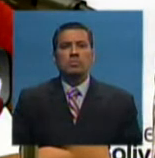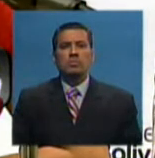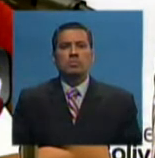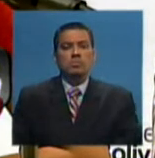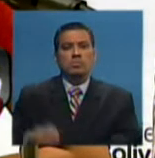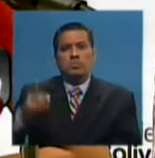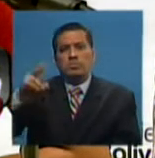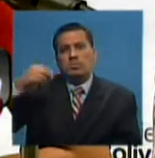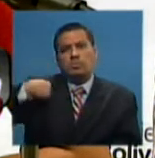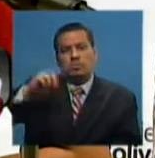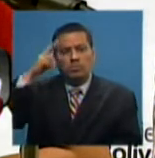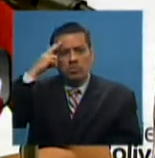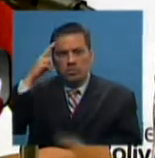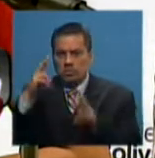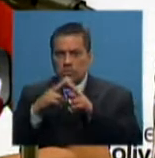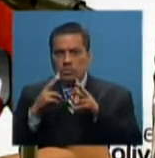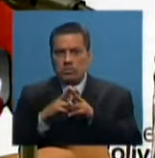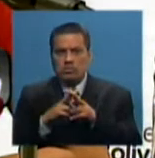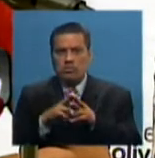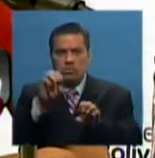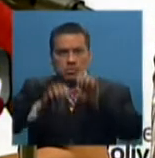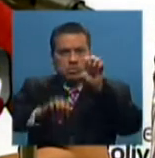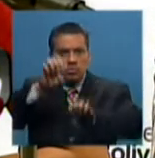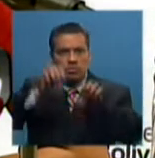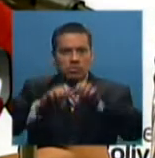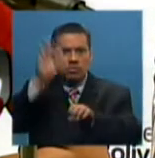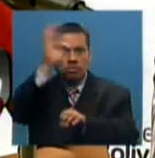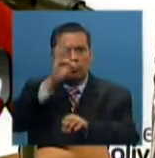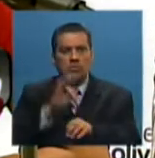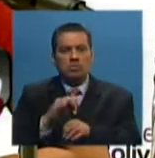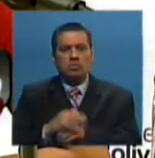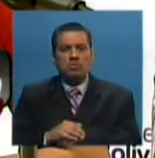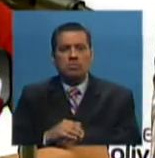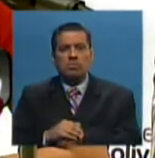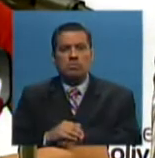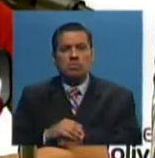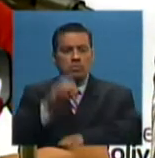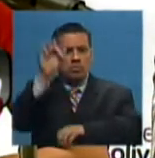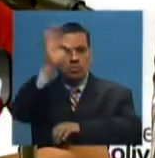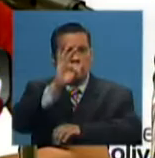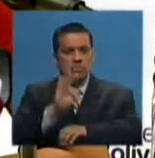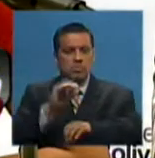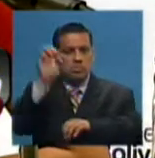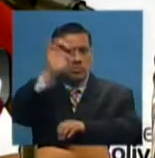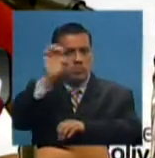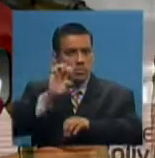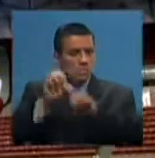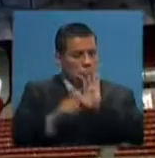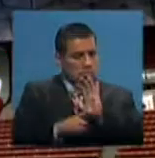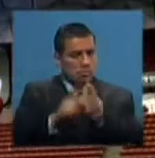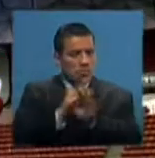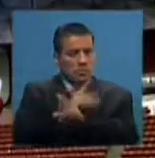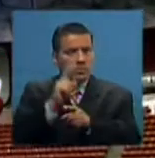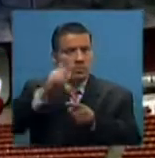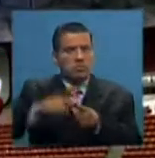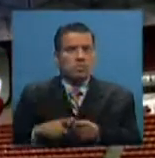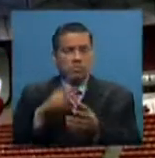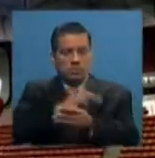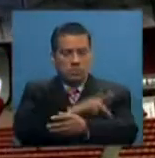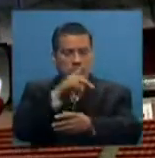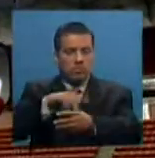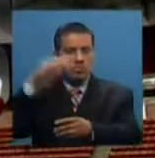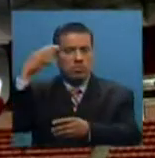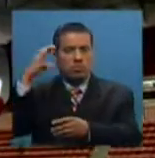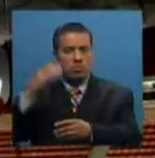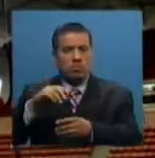ellas no tengan el conocimiento, para evaluar a la federación, para evaluar a un comité organizador. El Poliedro de